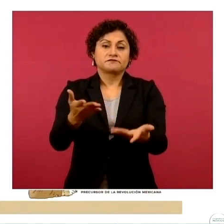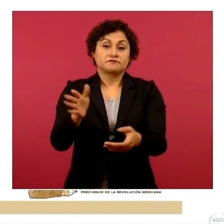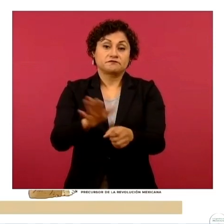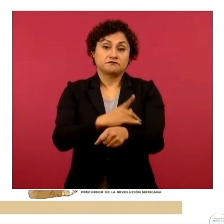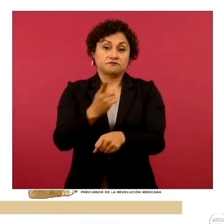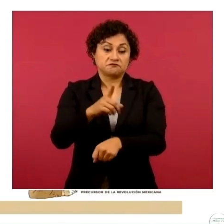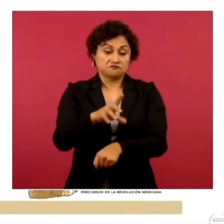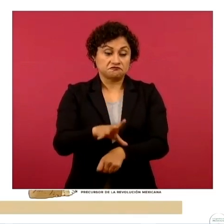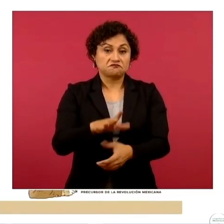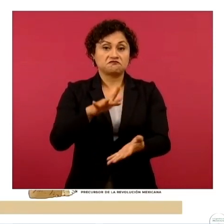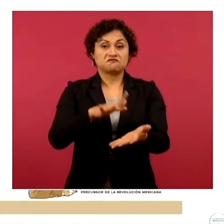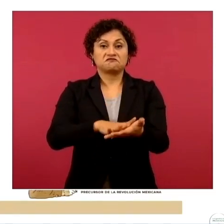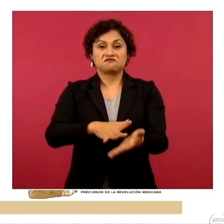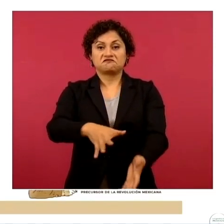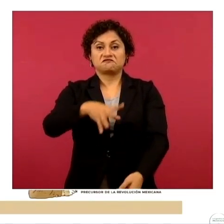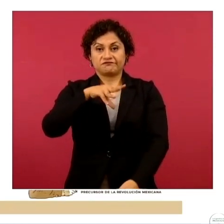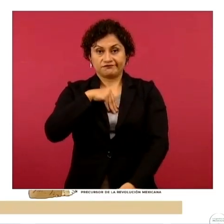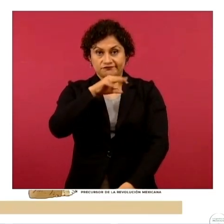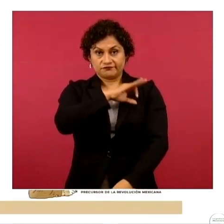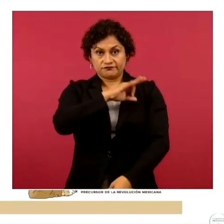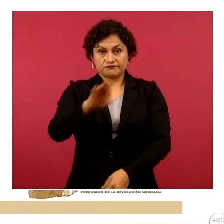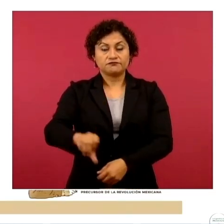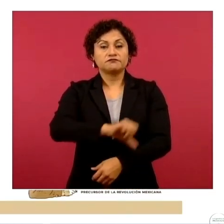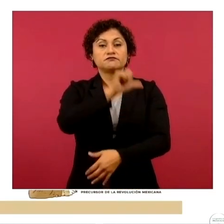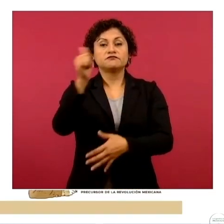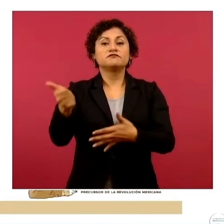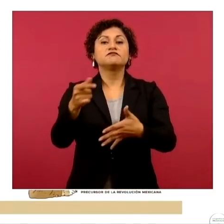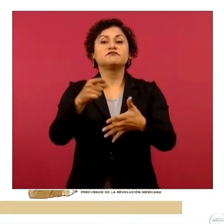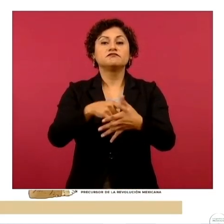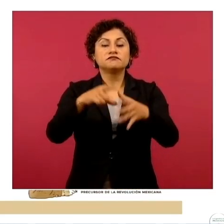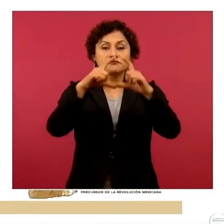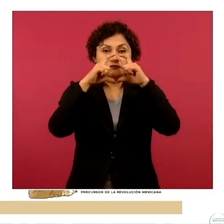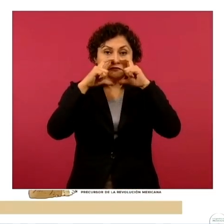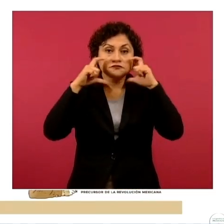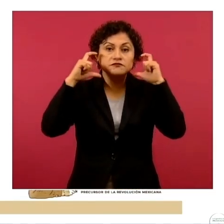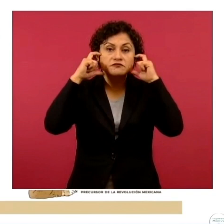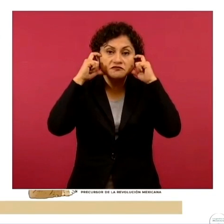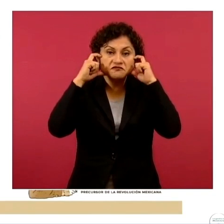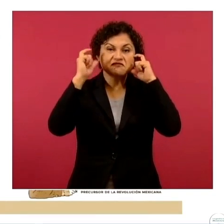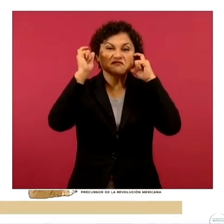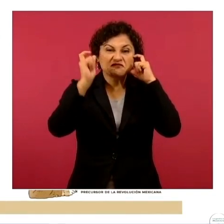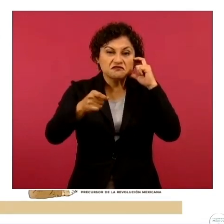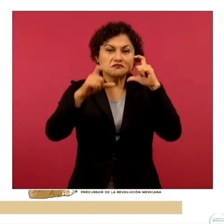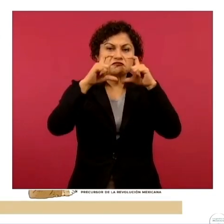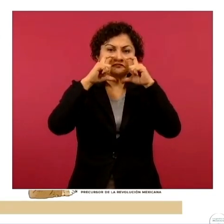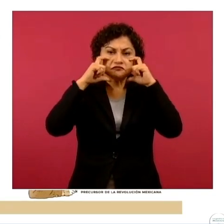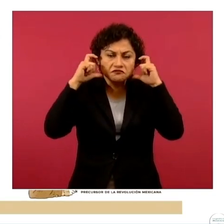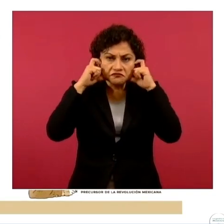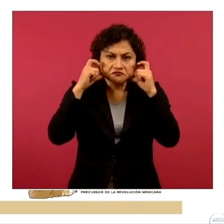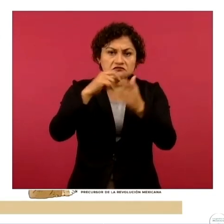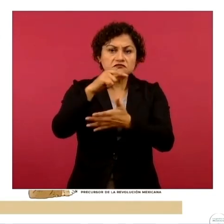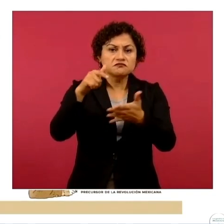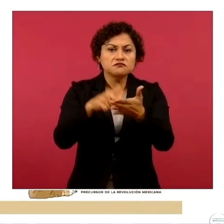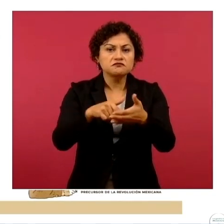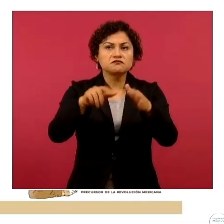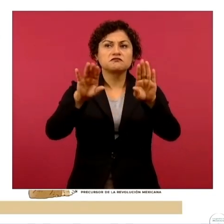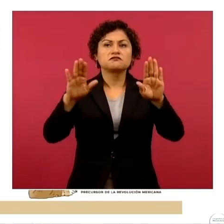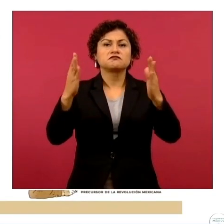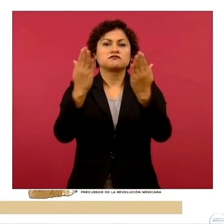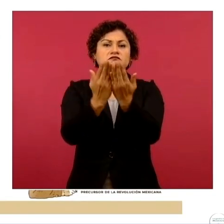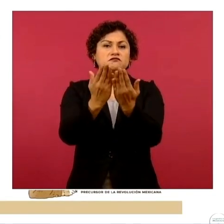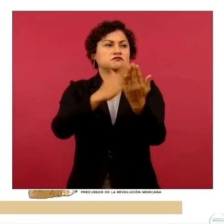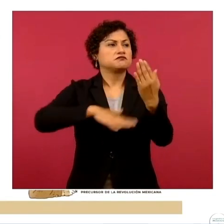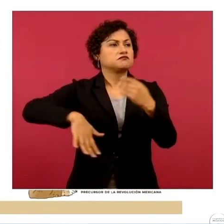contagio. Y finalmente el cubrebocas, no hay necesidad de debatir, es útil para los espacios públicos cerrados, particularmente muy